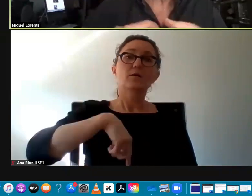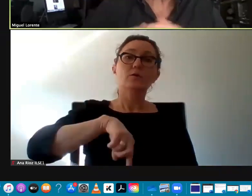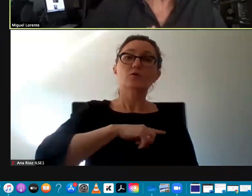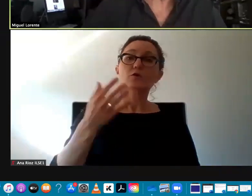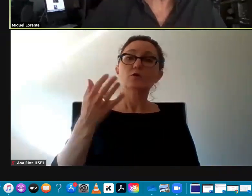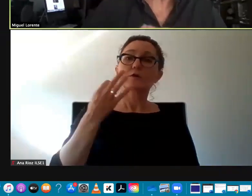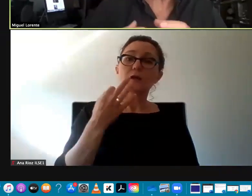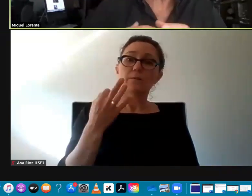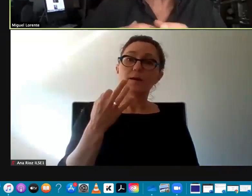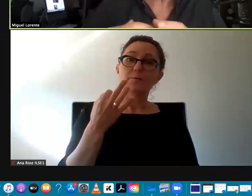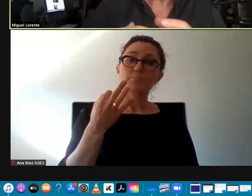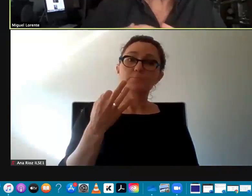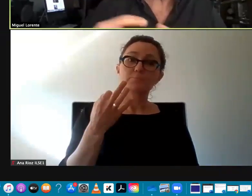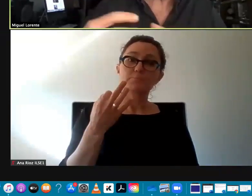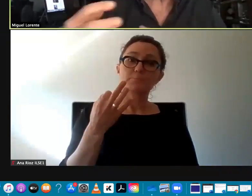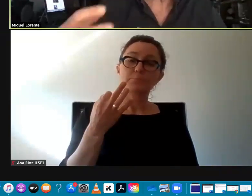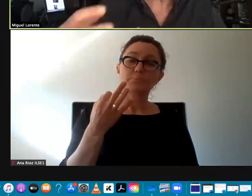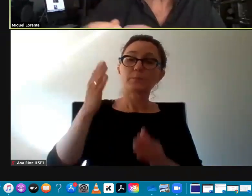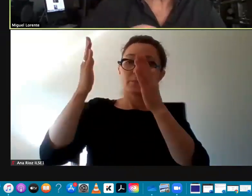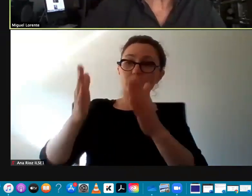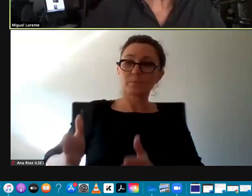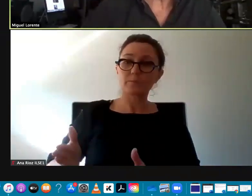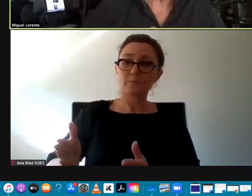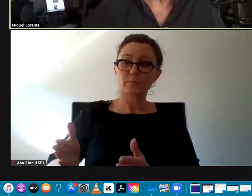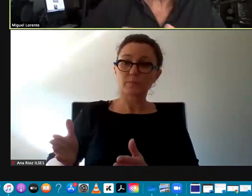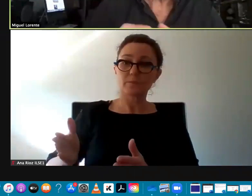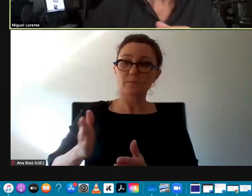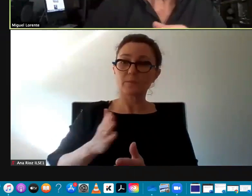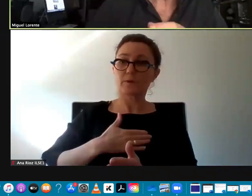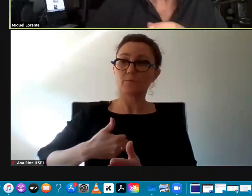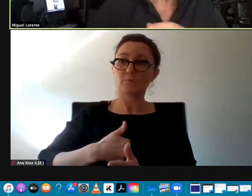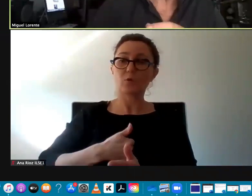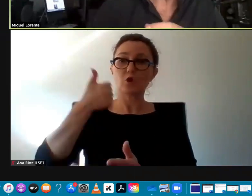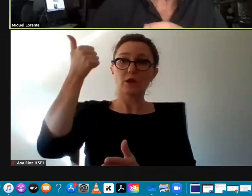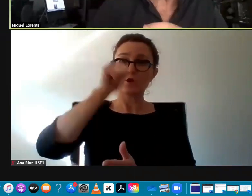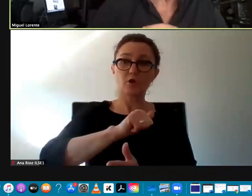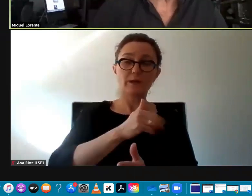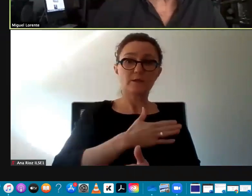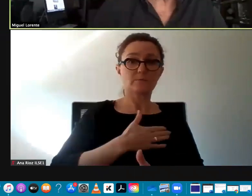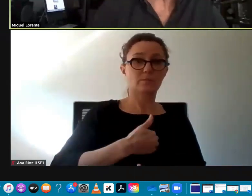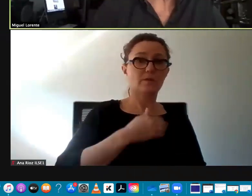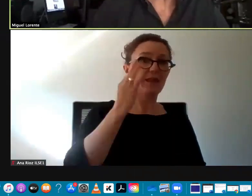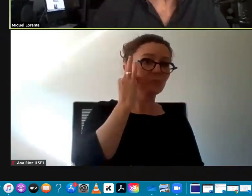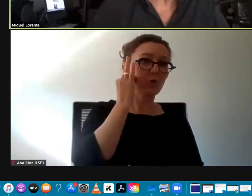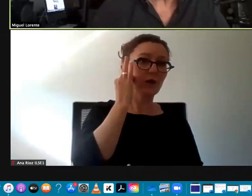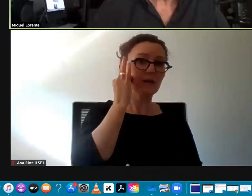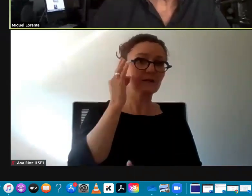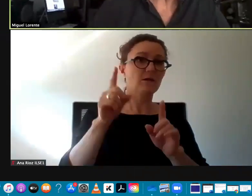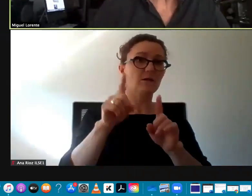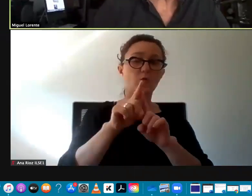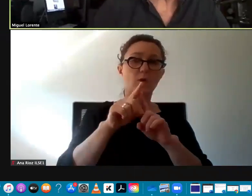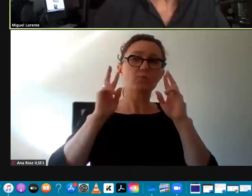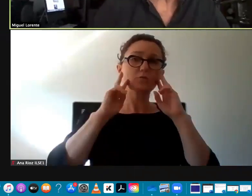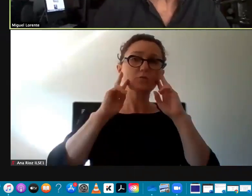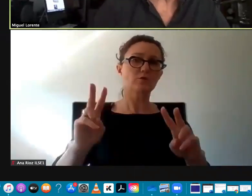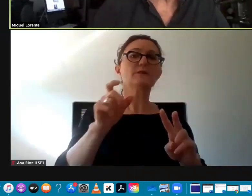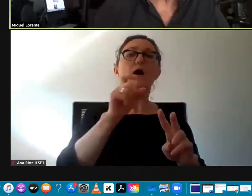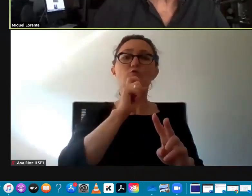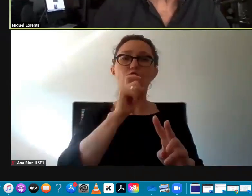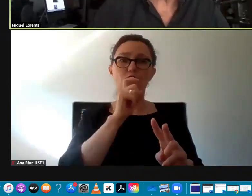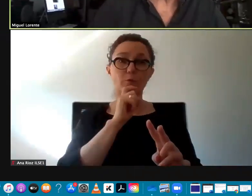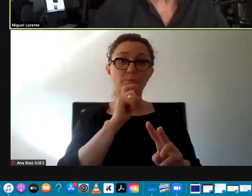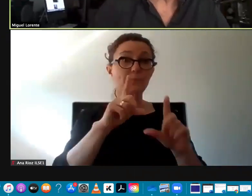tiene la posición de los hombres respecto a la posición de las mujeres. Como se recoge en la diapositiva, vemos que